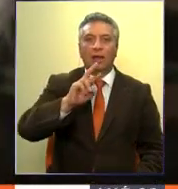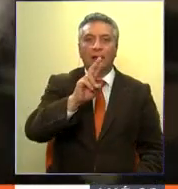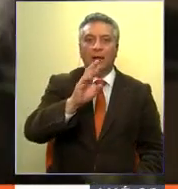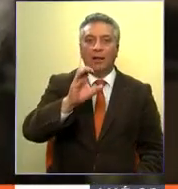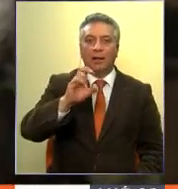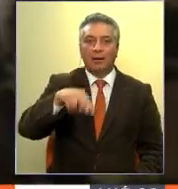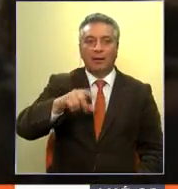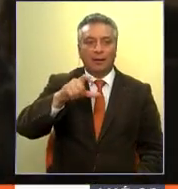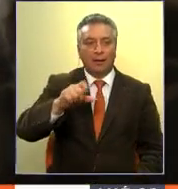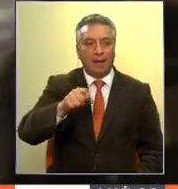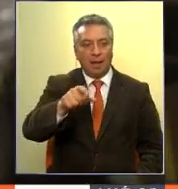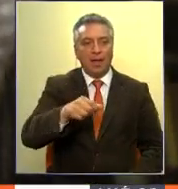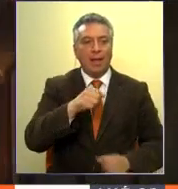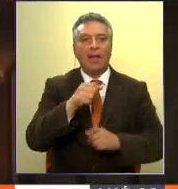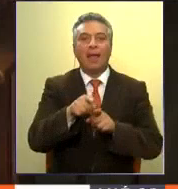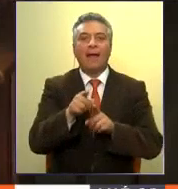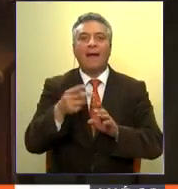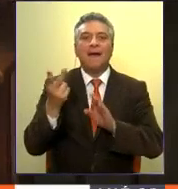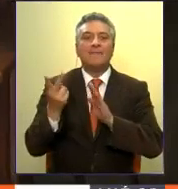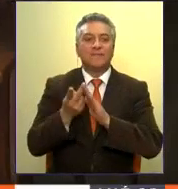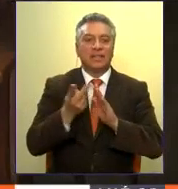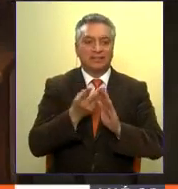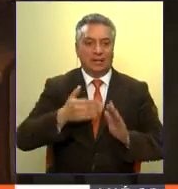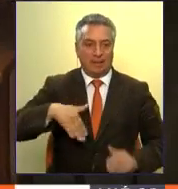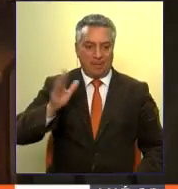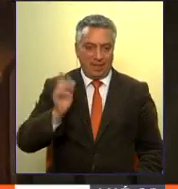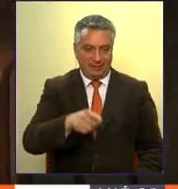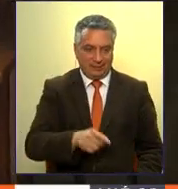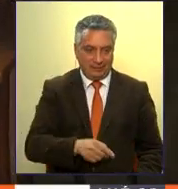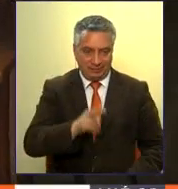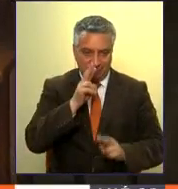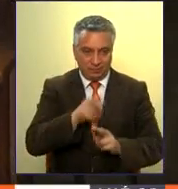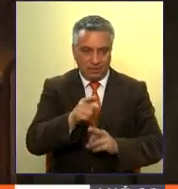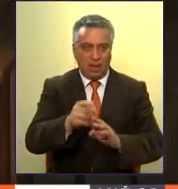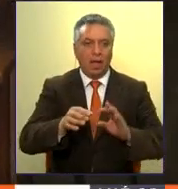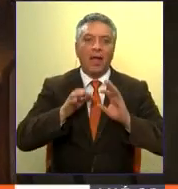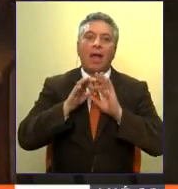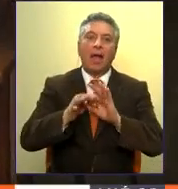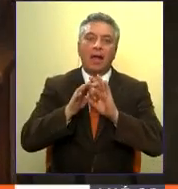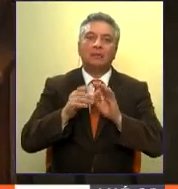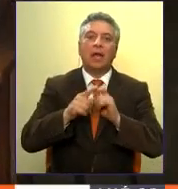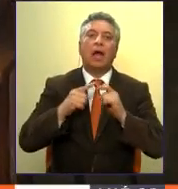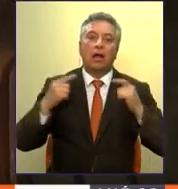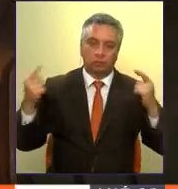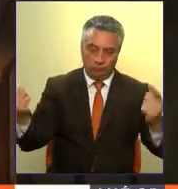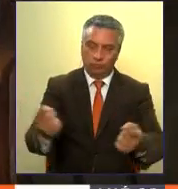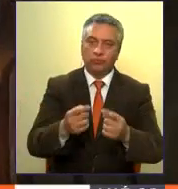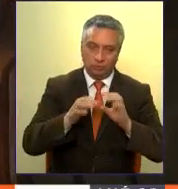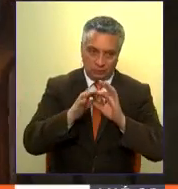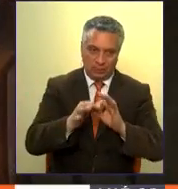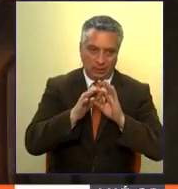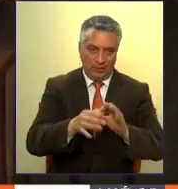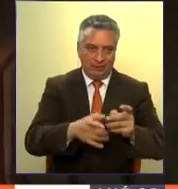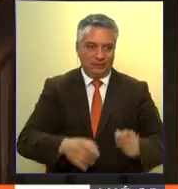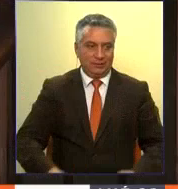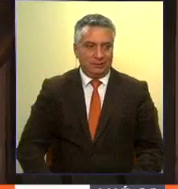sus vecinas más ilustres. Gracias a todos, gracias, gracias. ¡Bravo!